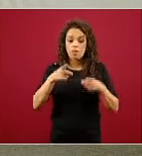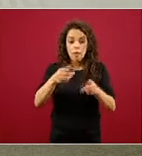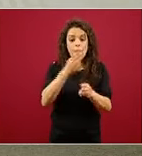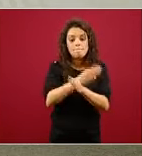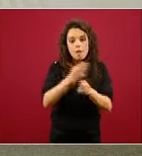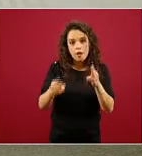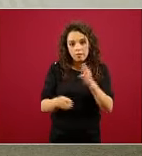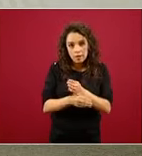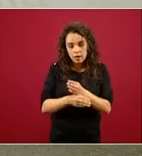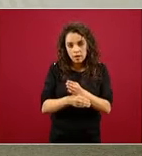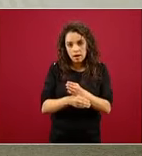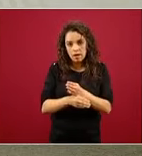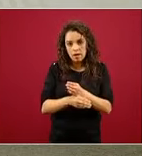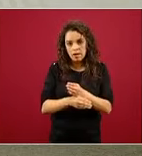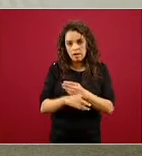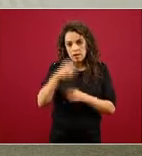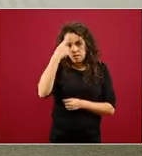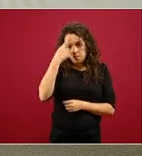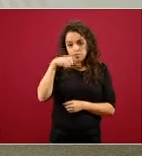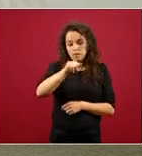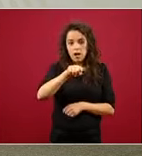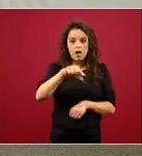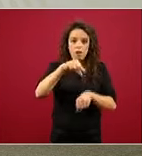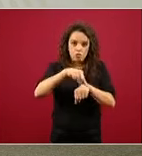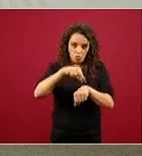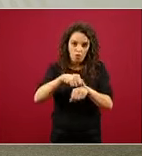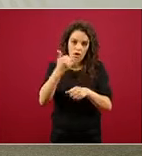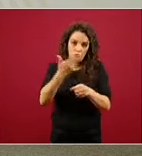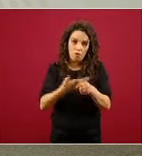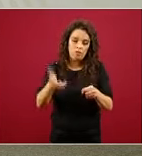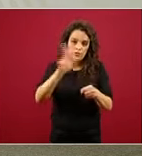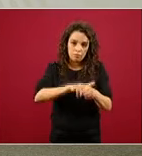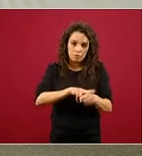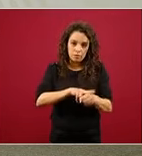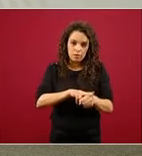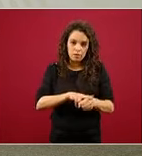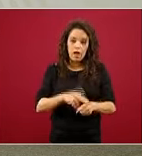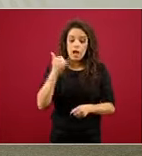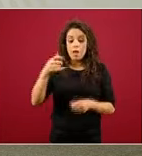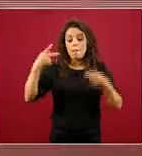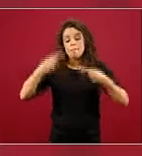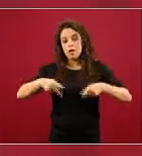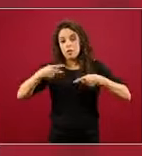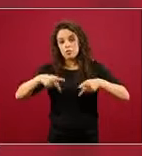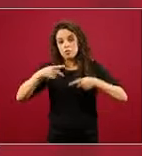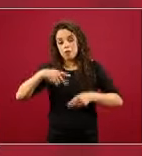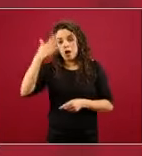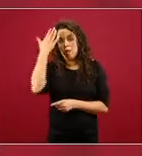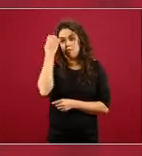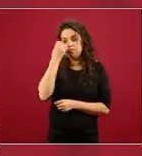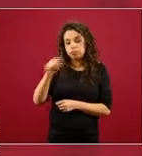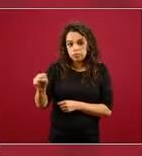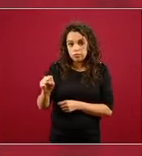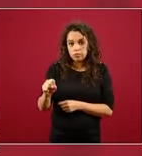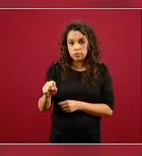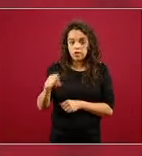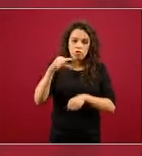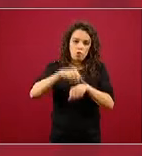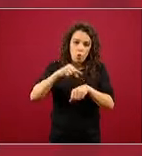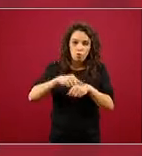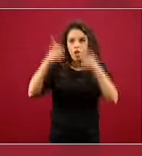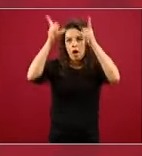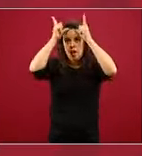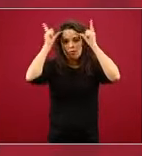para la salud, sino también personal médico especializado en los diferentes niveles de atención y también